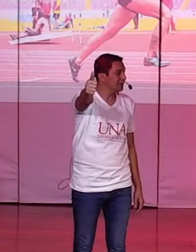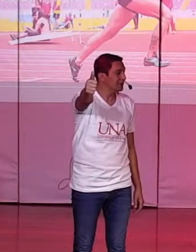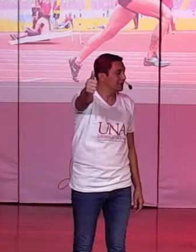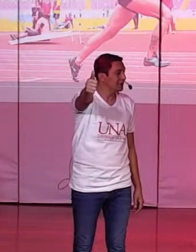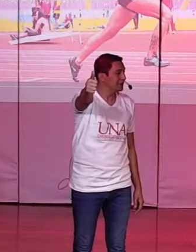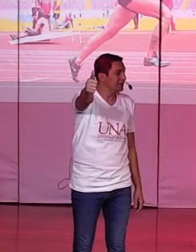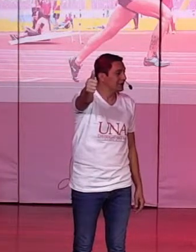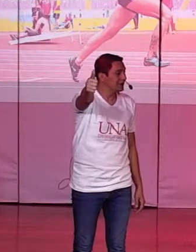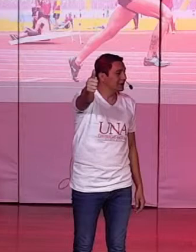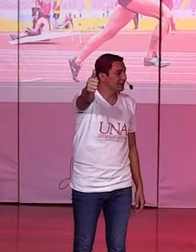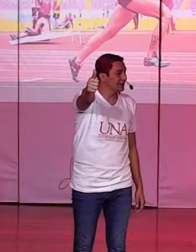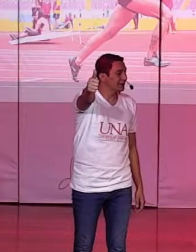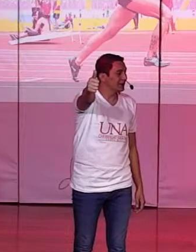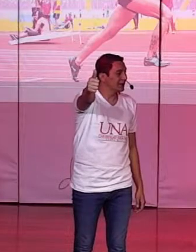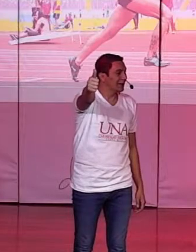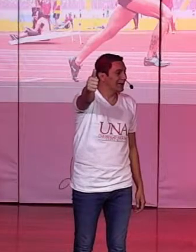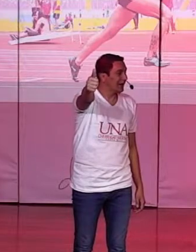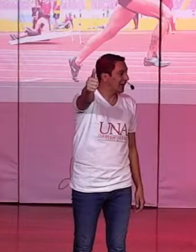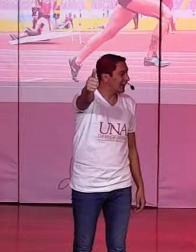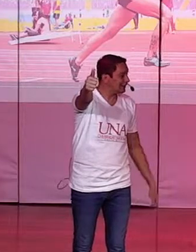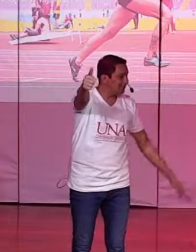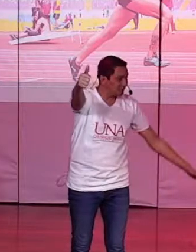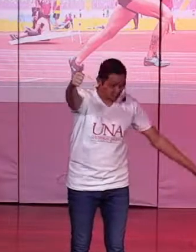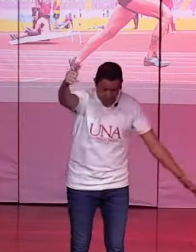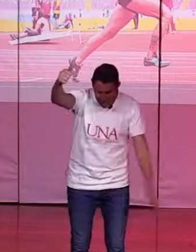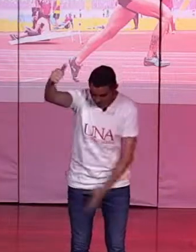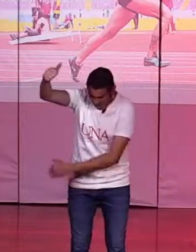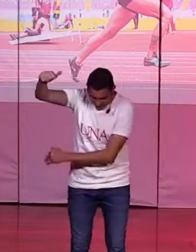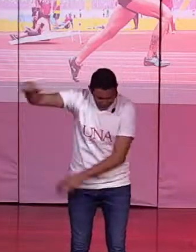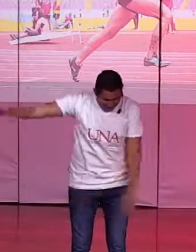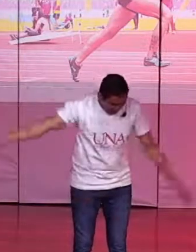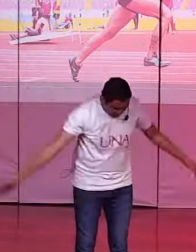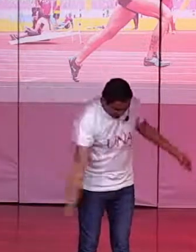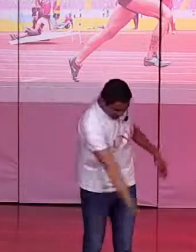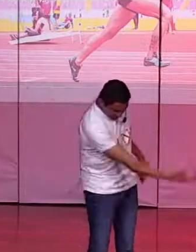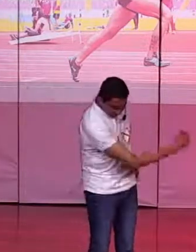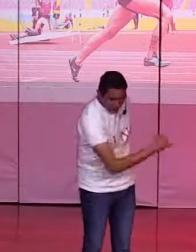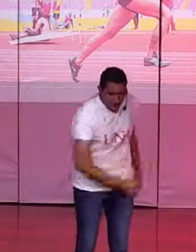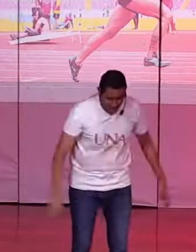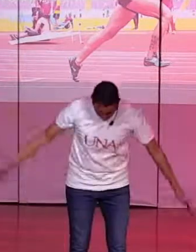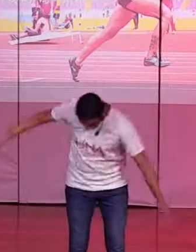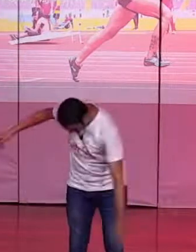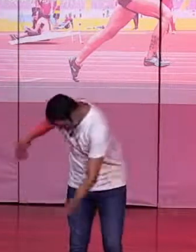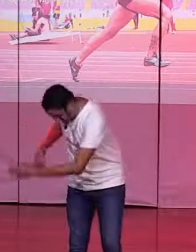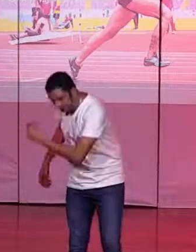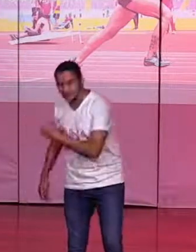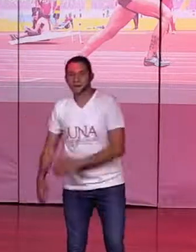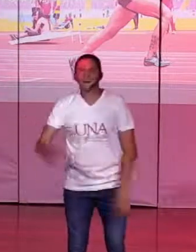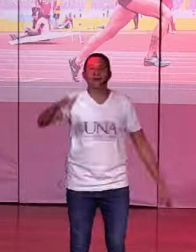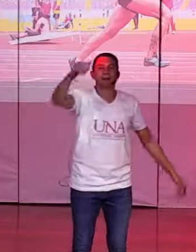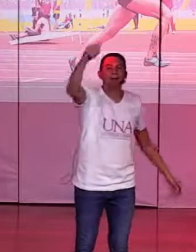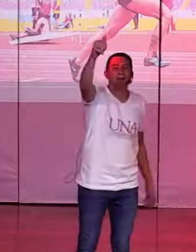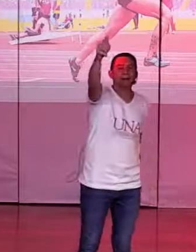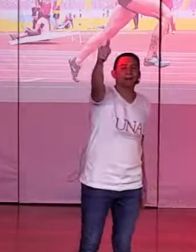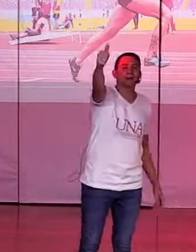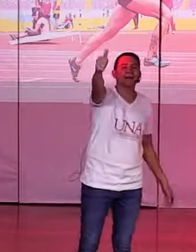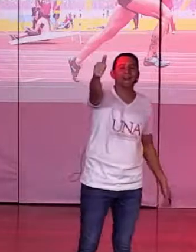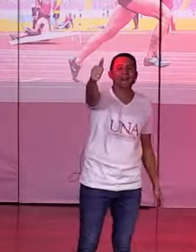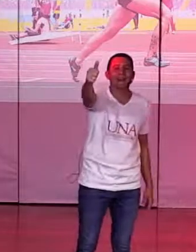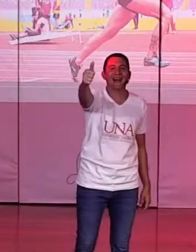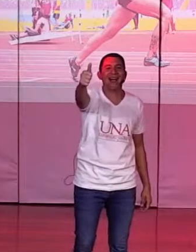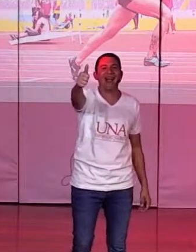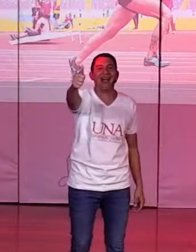No más en el perrito que está brincando ahí en medio Es que tenemos una animación aquí. Cuidado, ok, pase, mi pase. Cuidado ahí con la animación. Excelente,